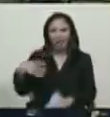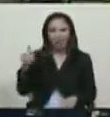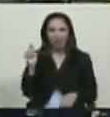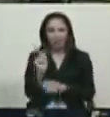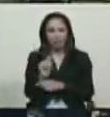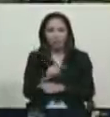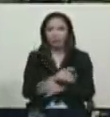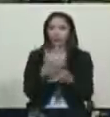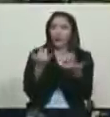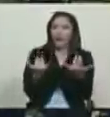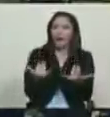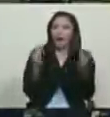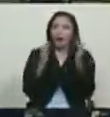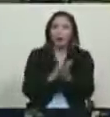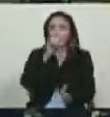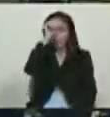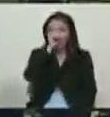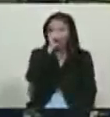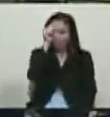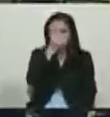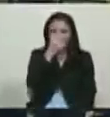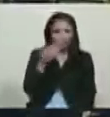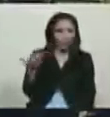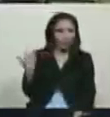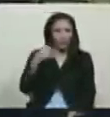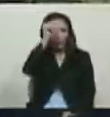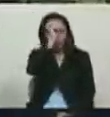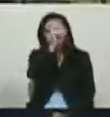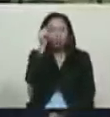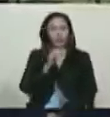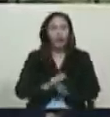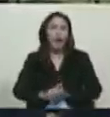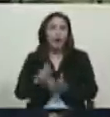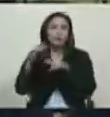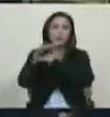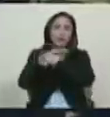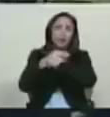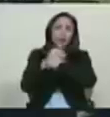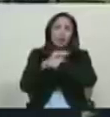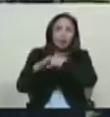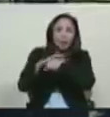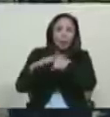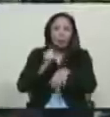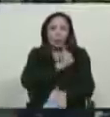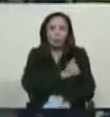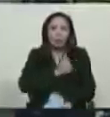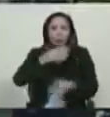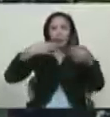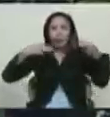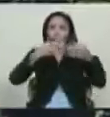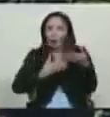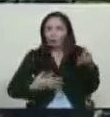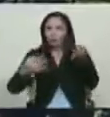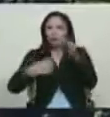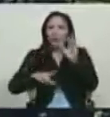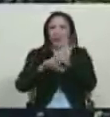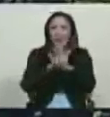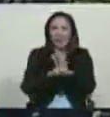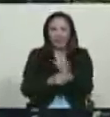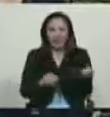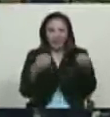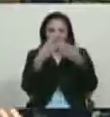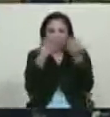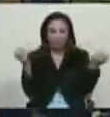y ahora venían en el domingo pasado con cara de yo no fui a entregar un papel mal hecho